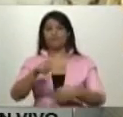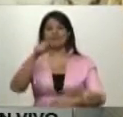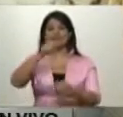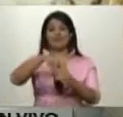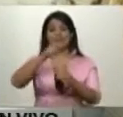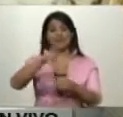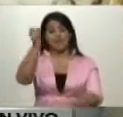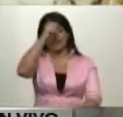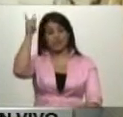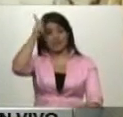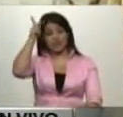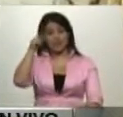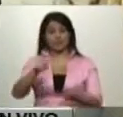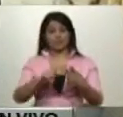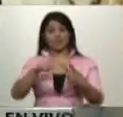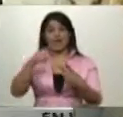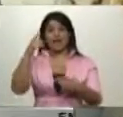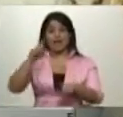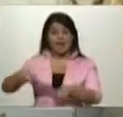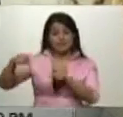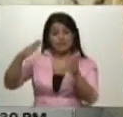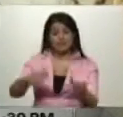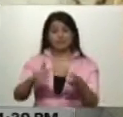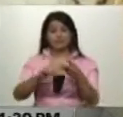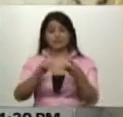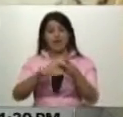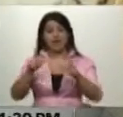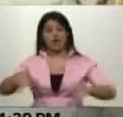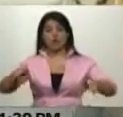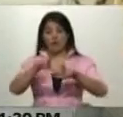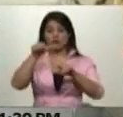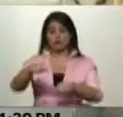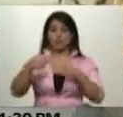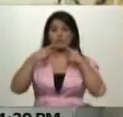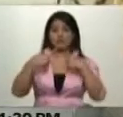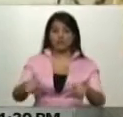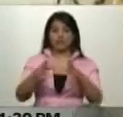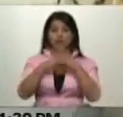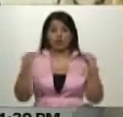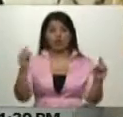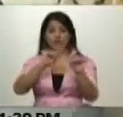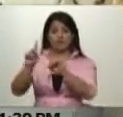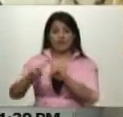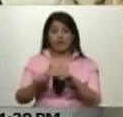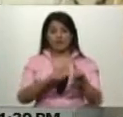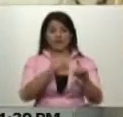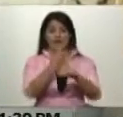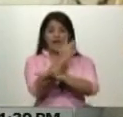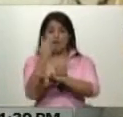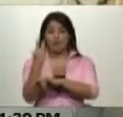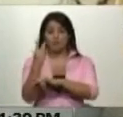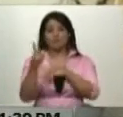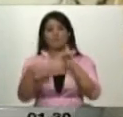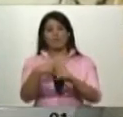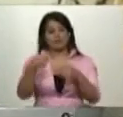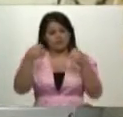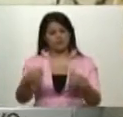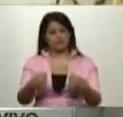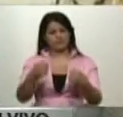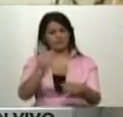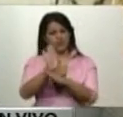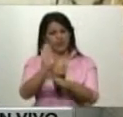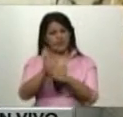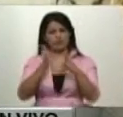indígena, afrodescendiente, en campesina y local, que beneficia nuestra diversidad biológica y consolida nuestra seguridad y